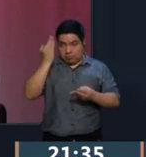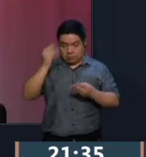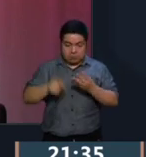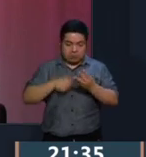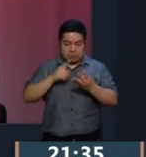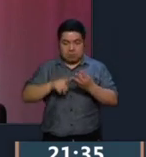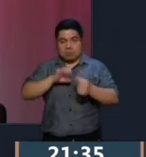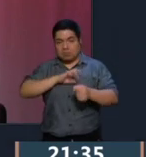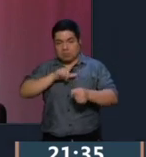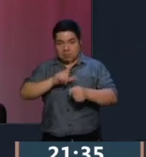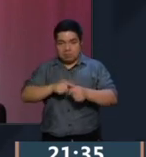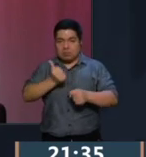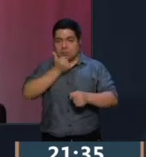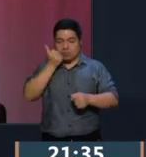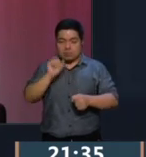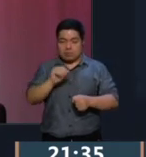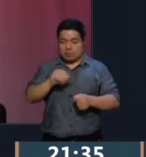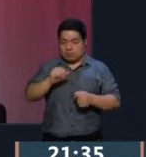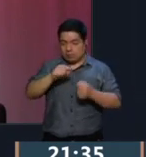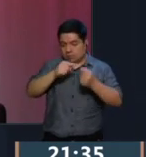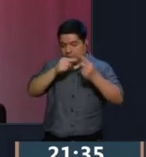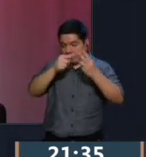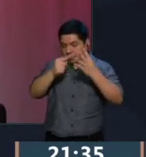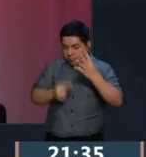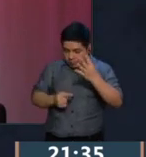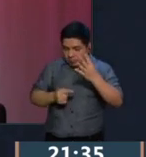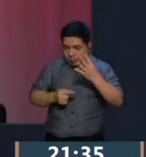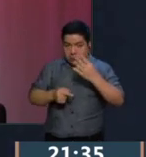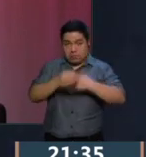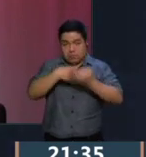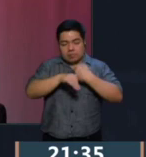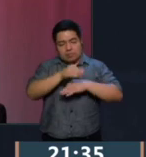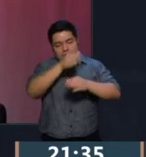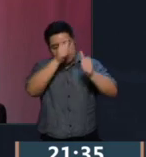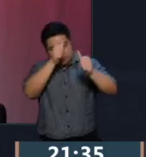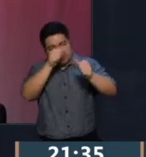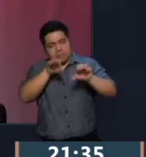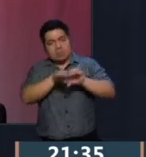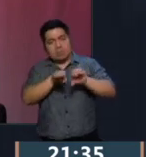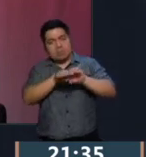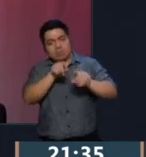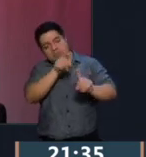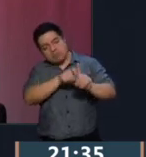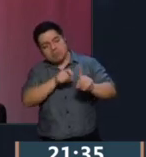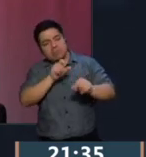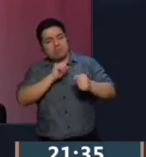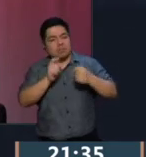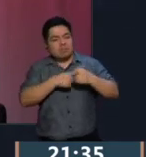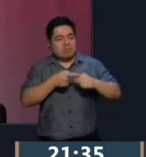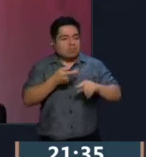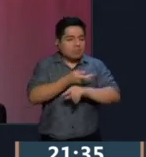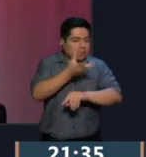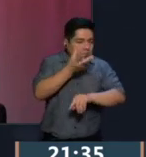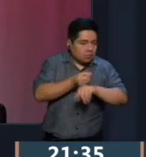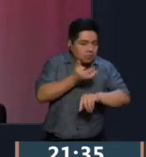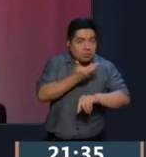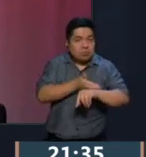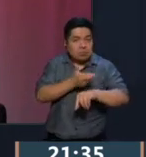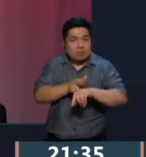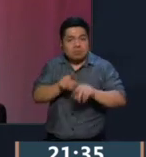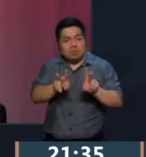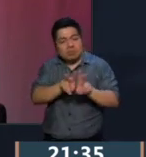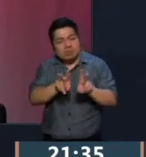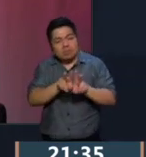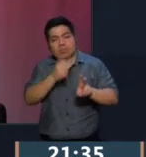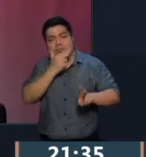supuesto el gobierno federal, especialistas académicos, ACMEX, etcétera, para entonces definirle una ruta crítica, una